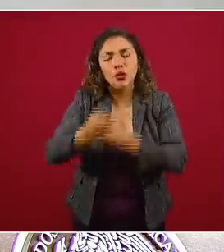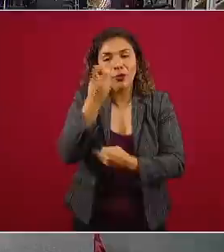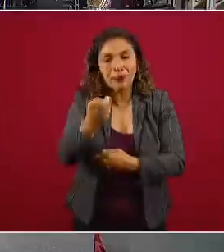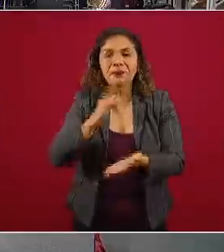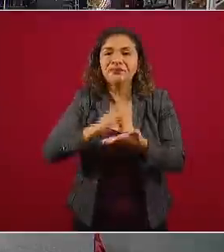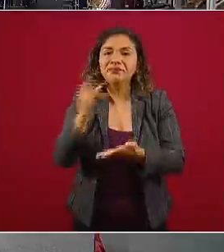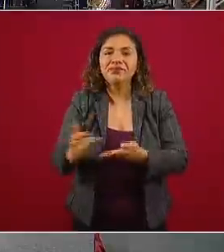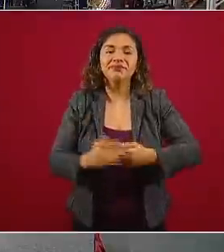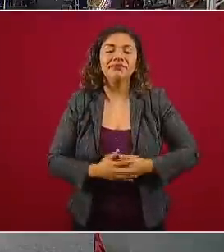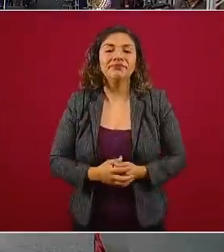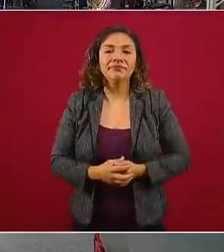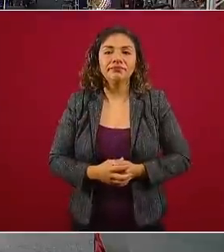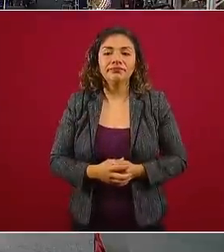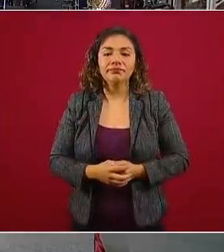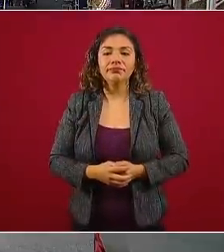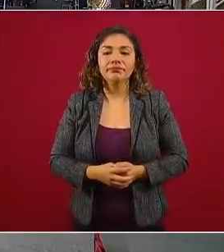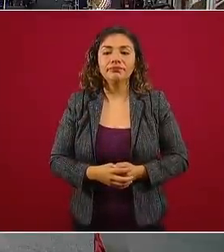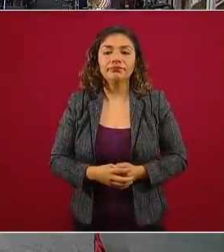gracias